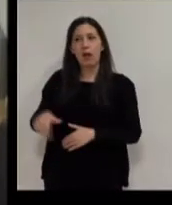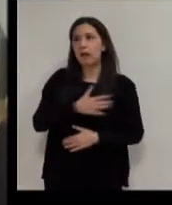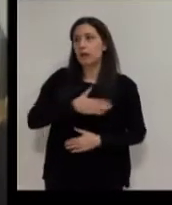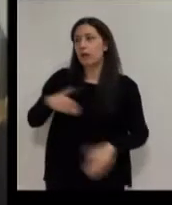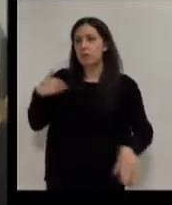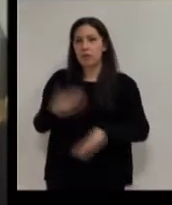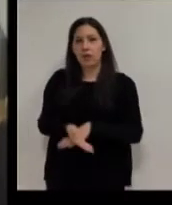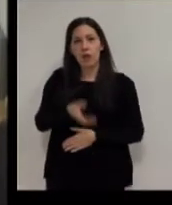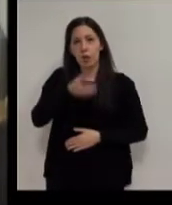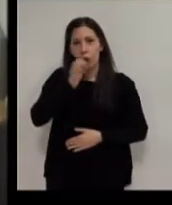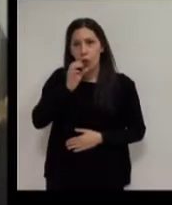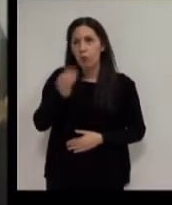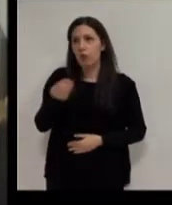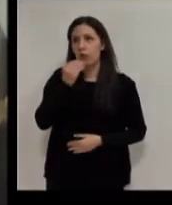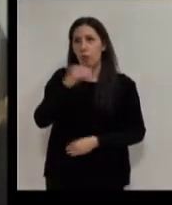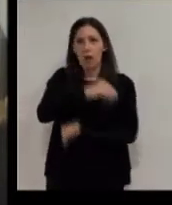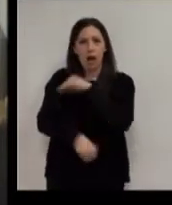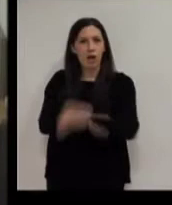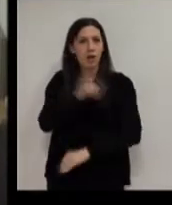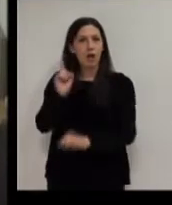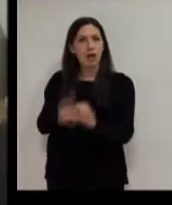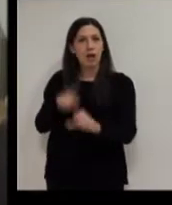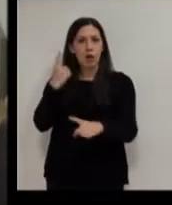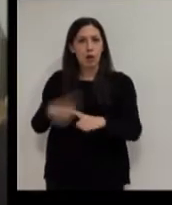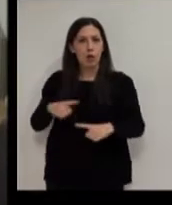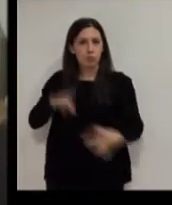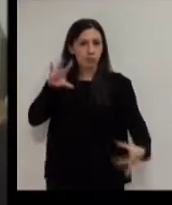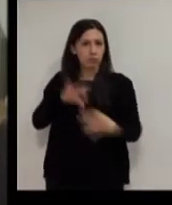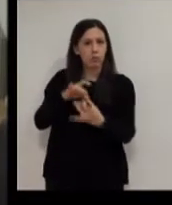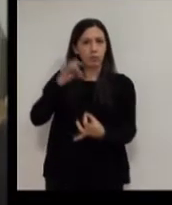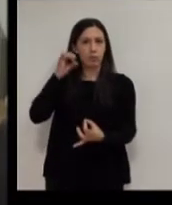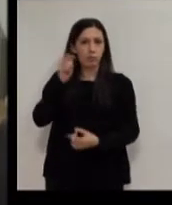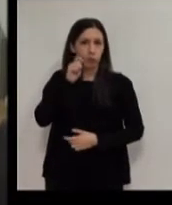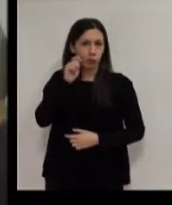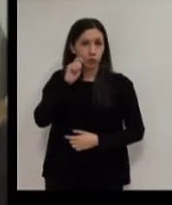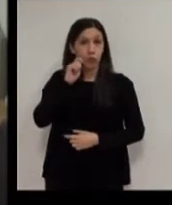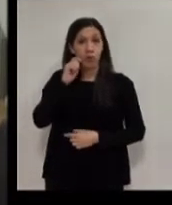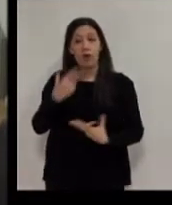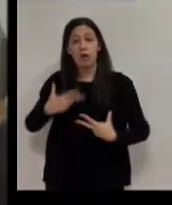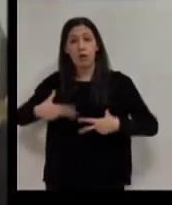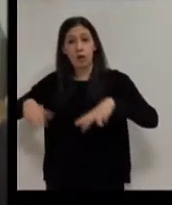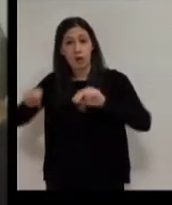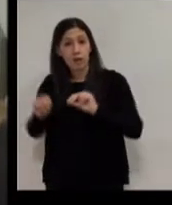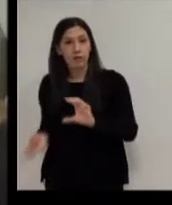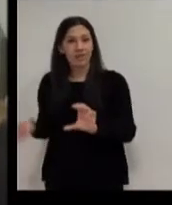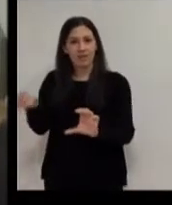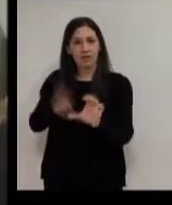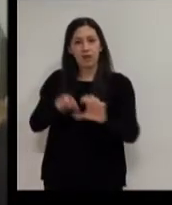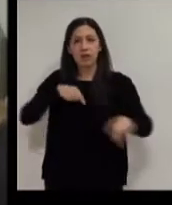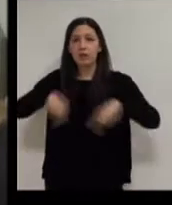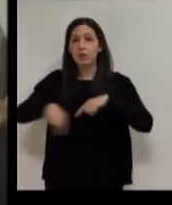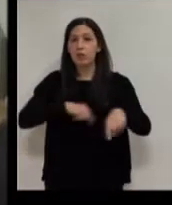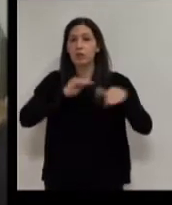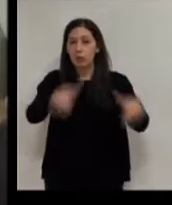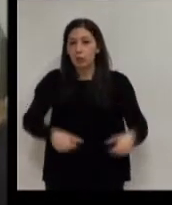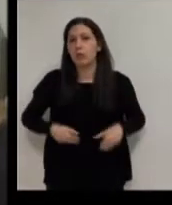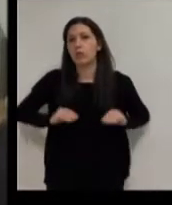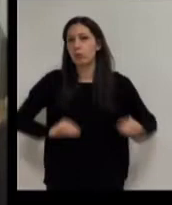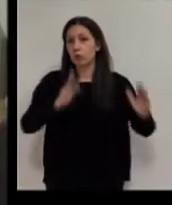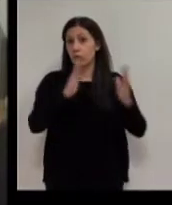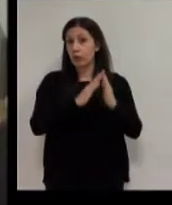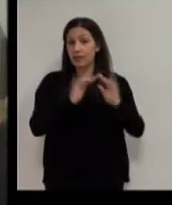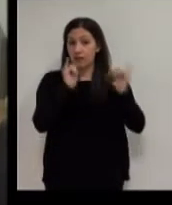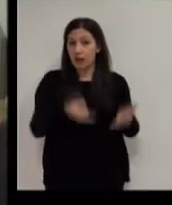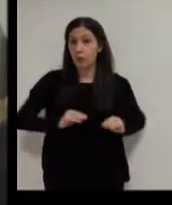una copa, comer, a realizar actividades turísticas, luego vuelve a coger un transporte y regresa a su casa, y cuando llega a